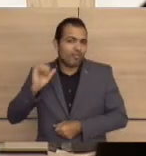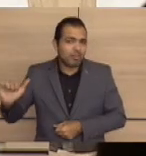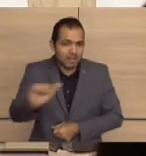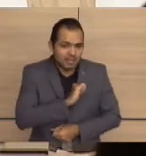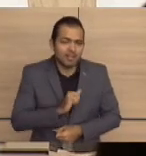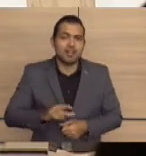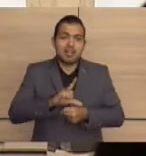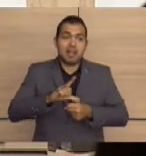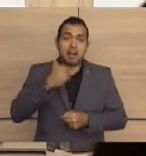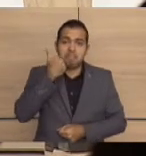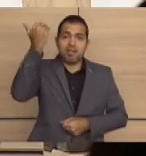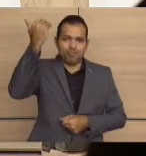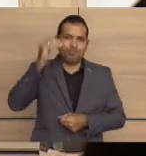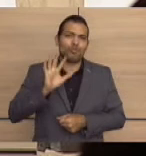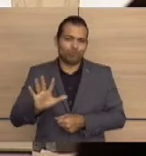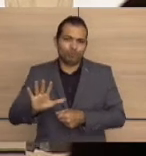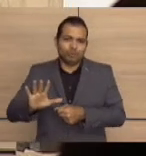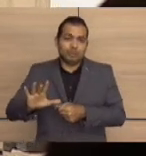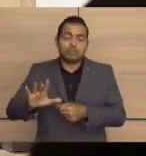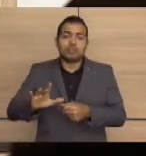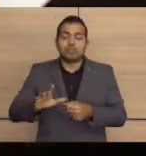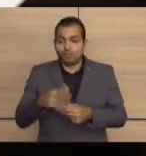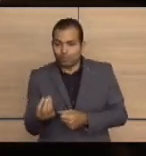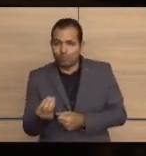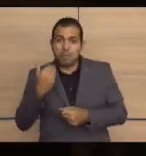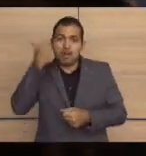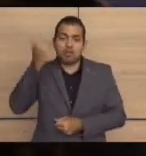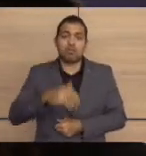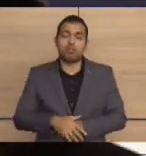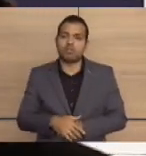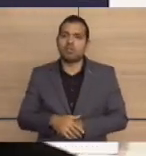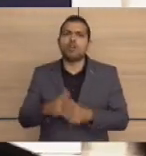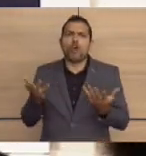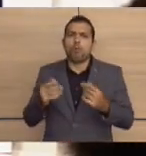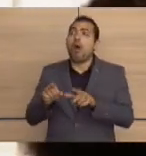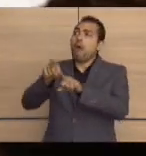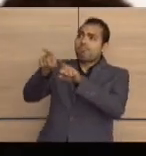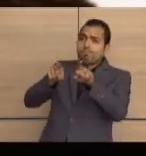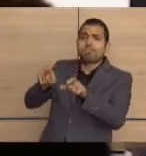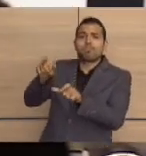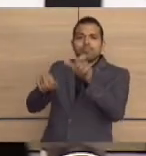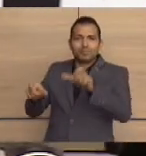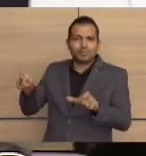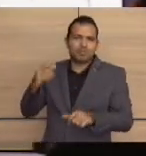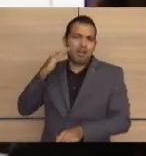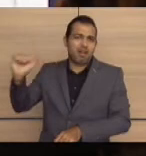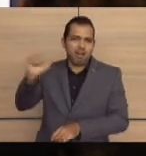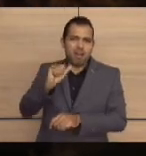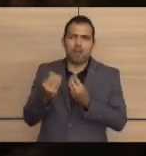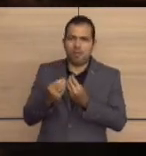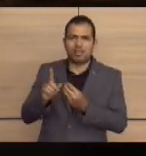España. Y hoy en día muchos jóvenes están participando políticamente